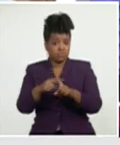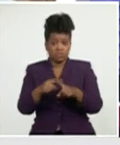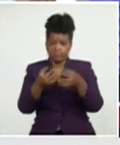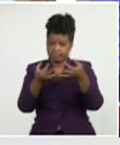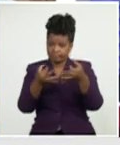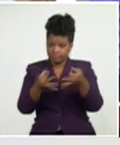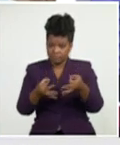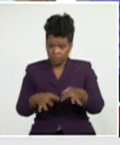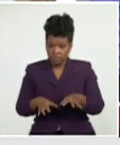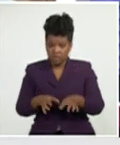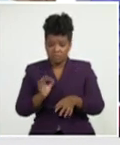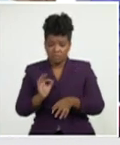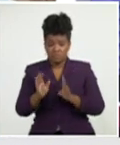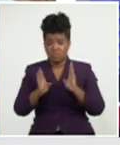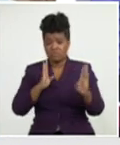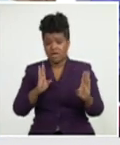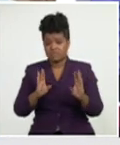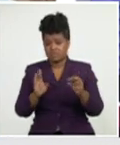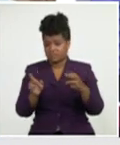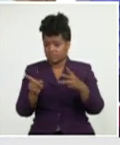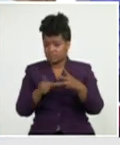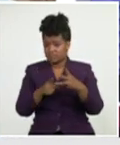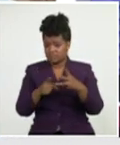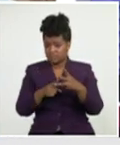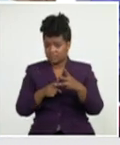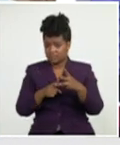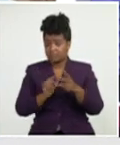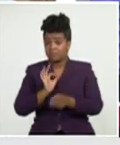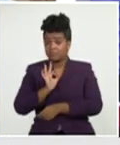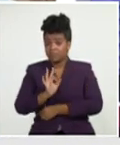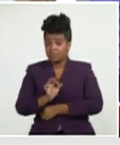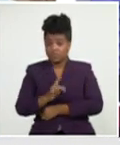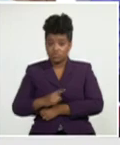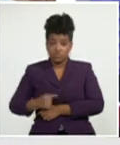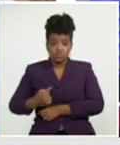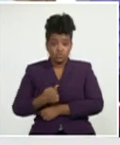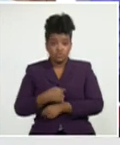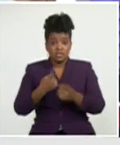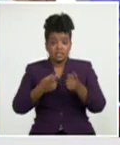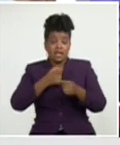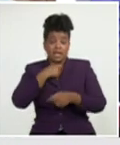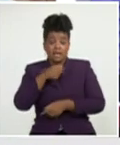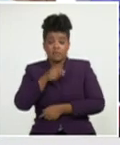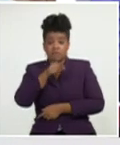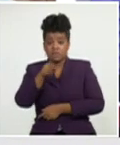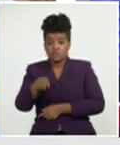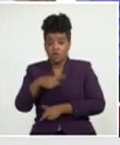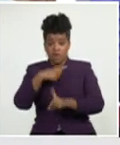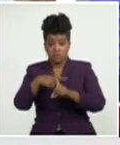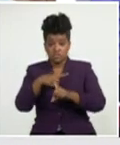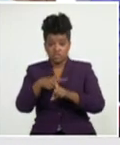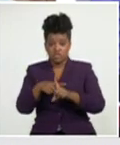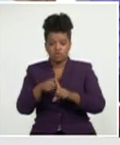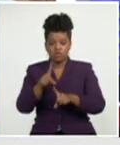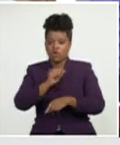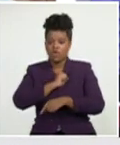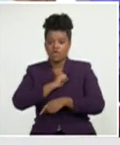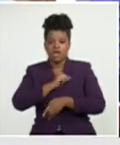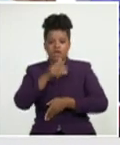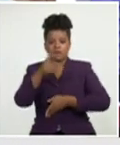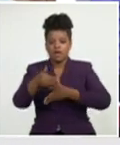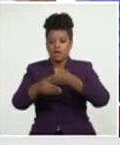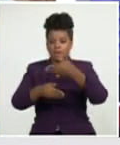están en fase 3. Y la apuesta justamente es que en el caso que dé positivo no evolucione a enfermedad